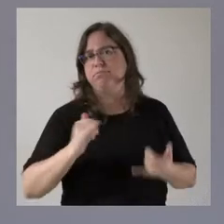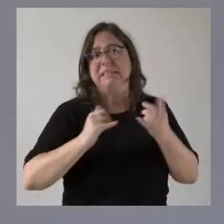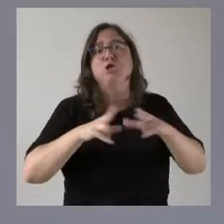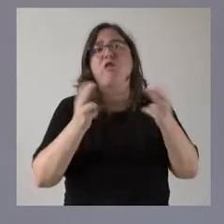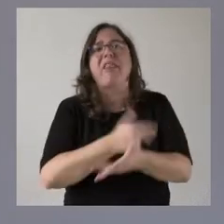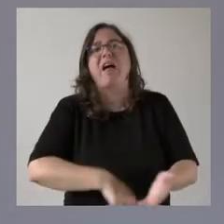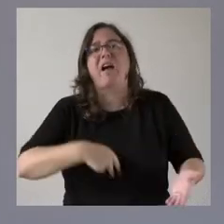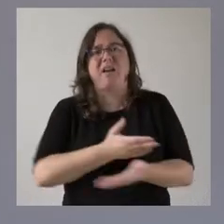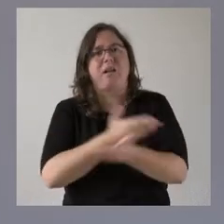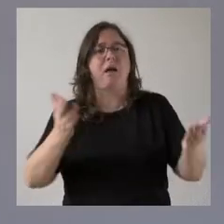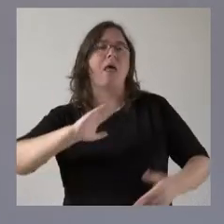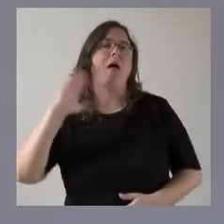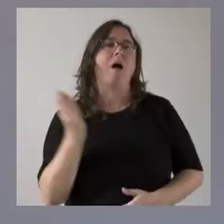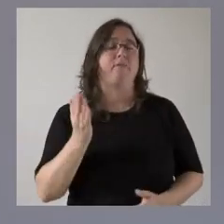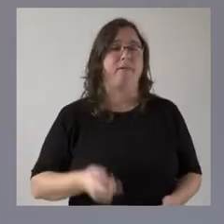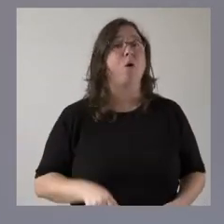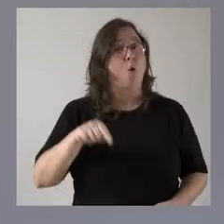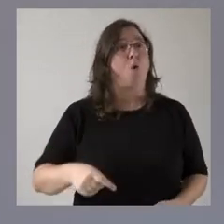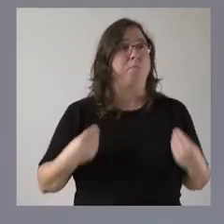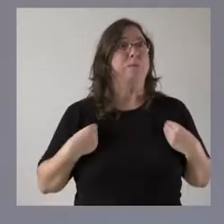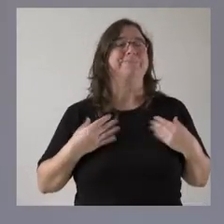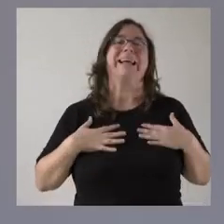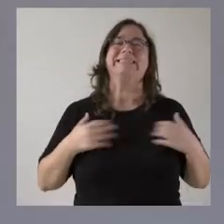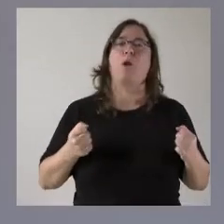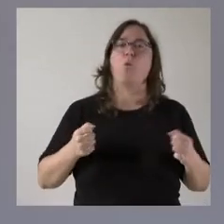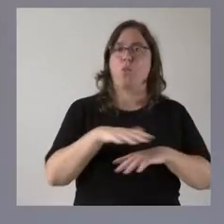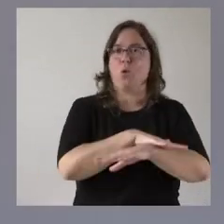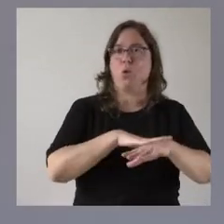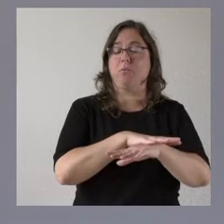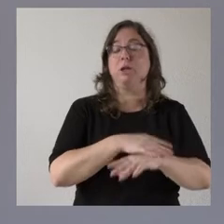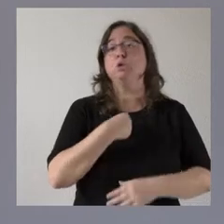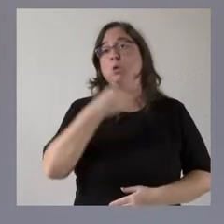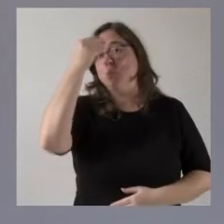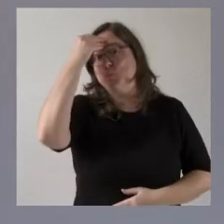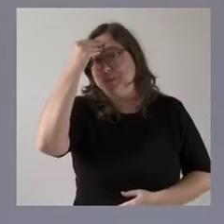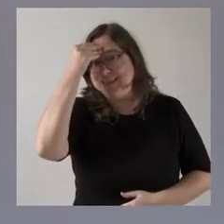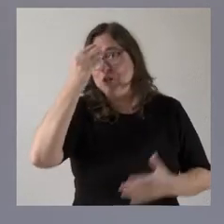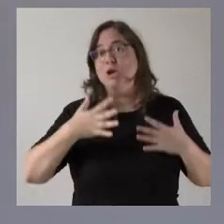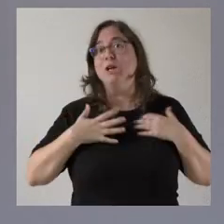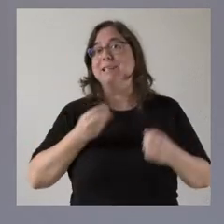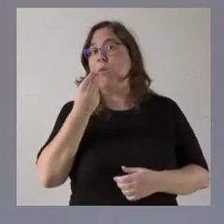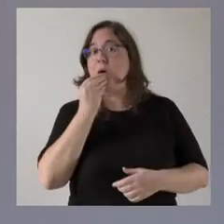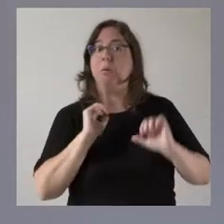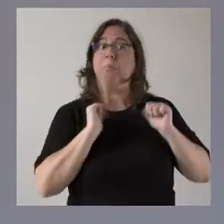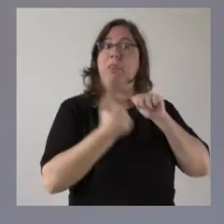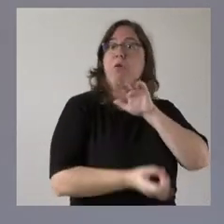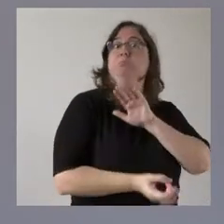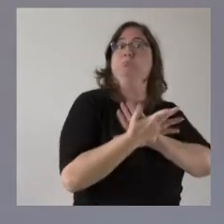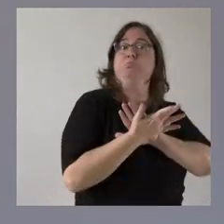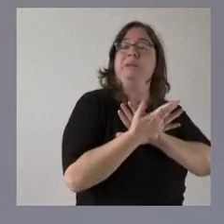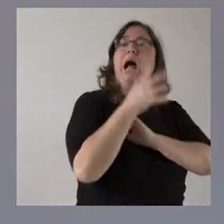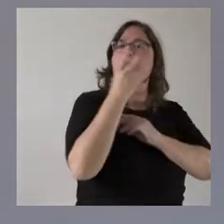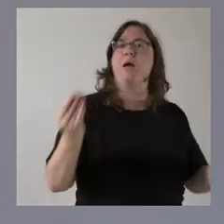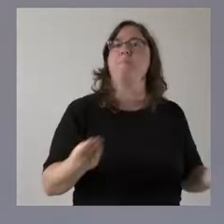la sociedad me pregunta también por la salud del gobierno yo creo que la salud es mejor que cuando se constituyó porque sigue plenamente